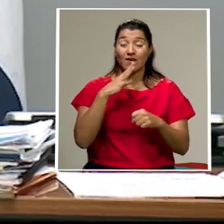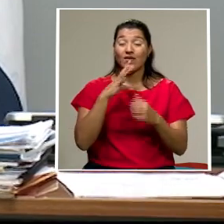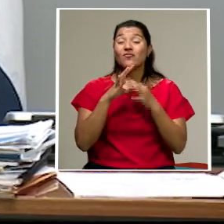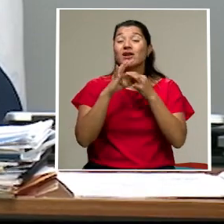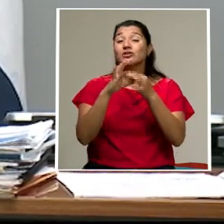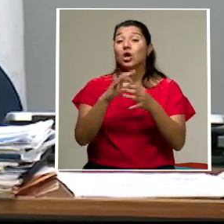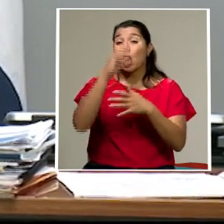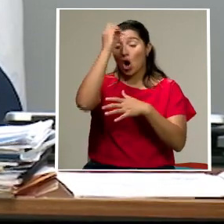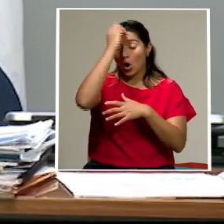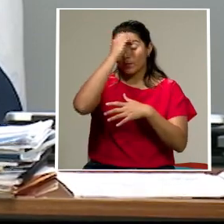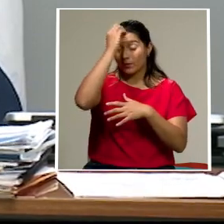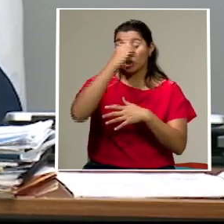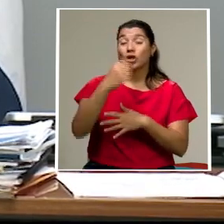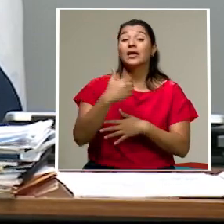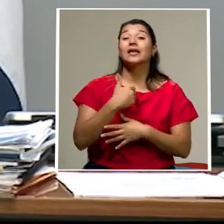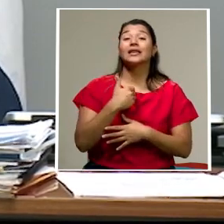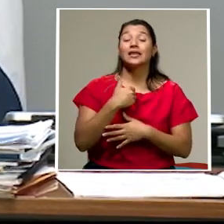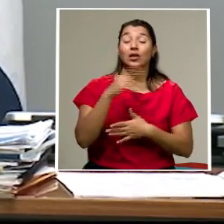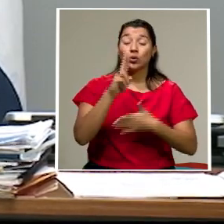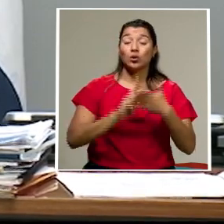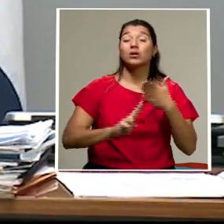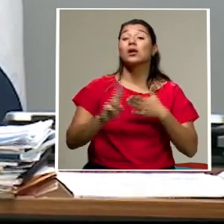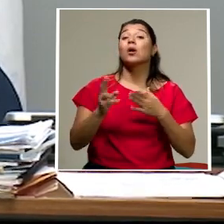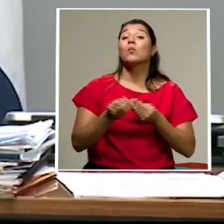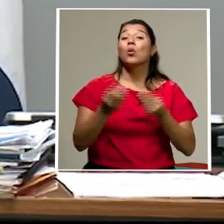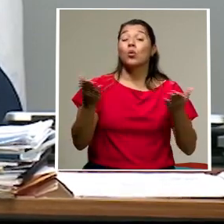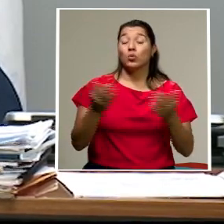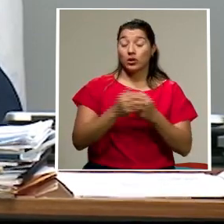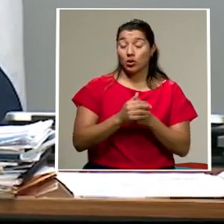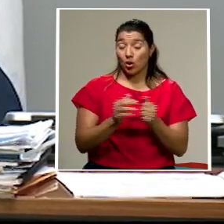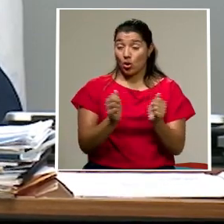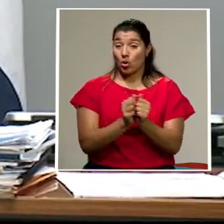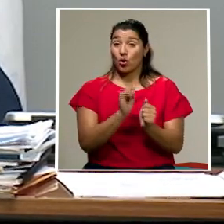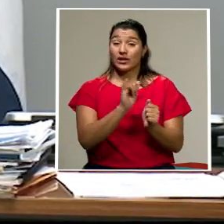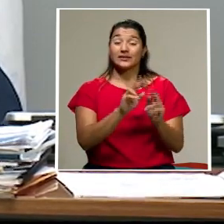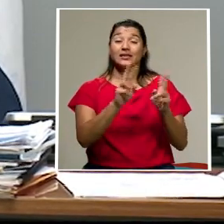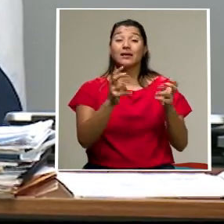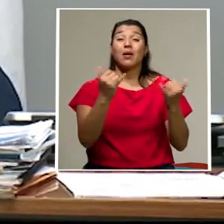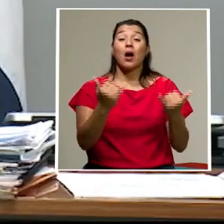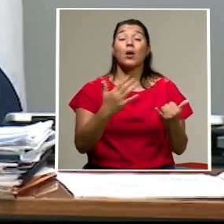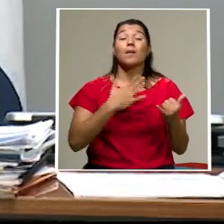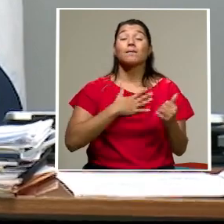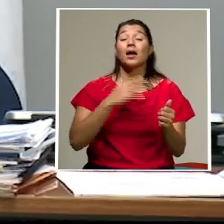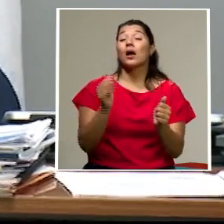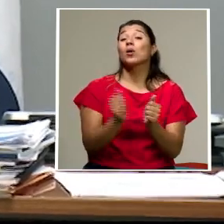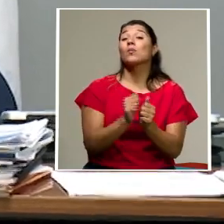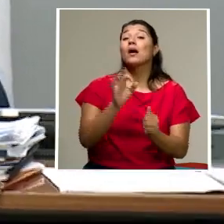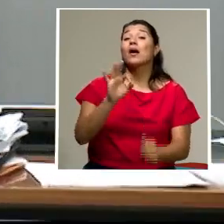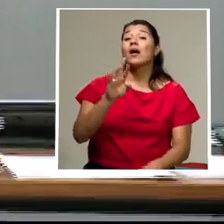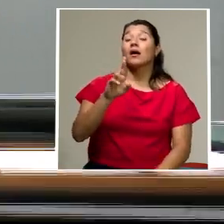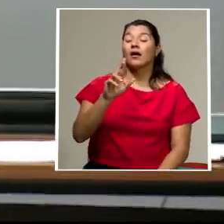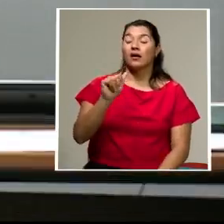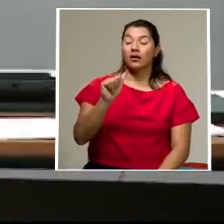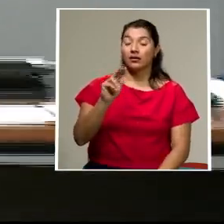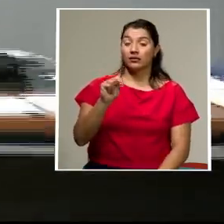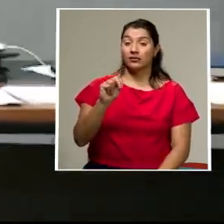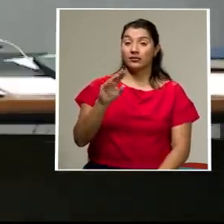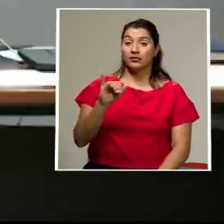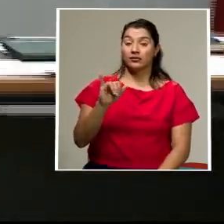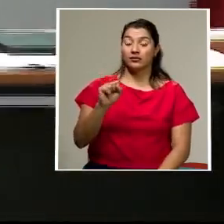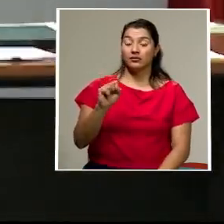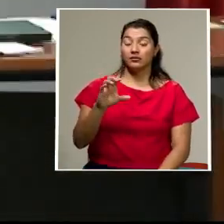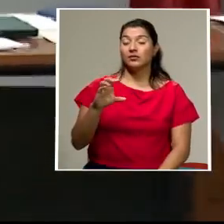posición que mantienen las universidades públicas con este tema, está con nosotros don Francisco González. Él es el